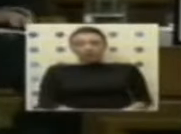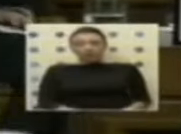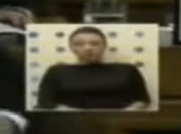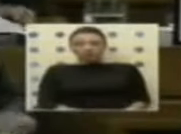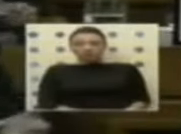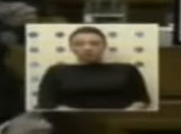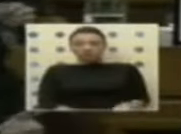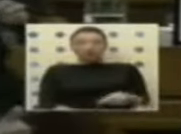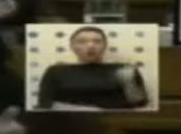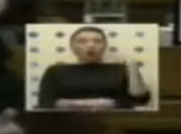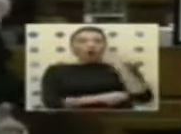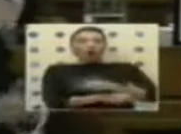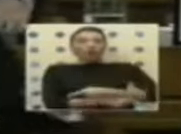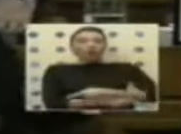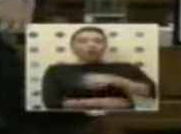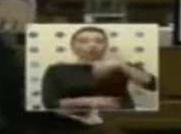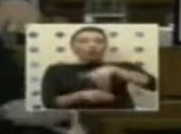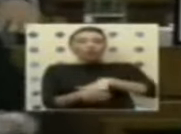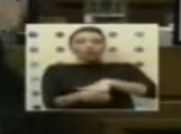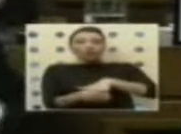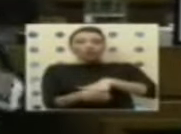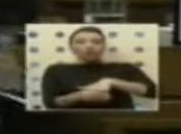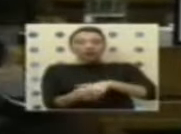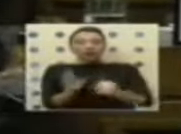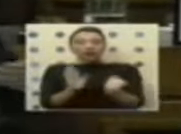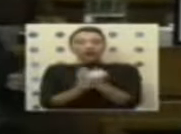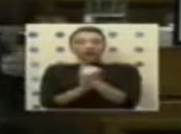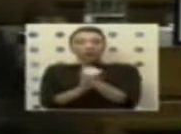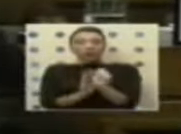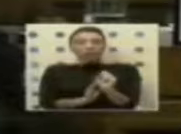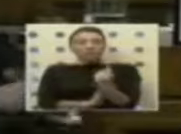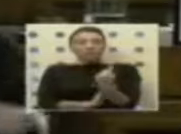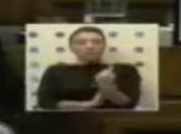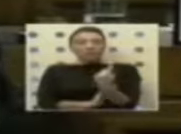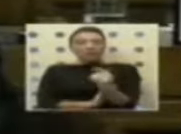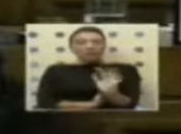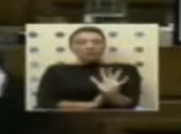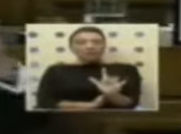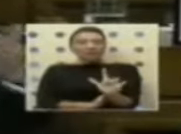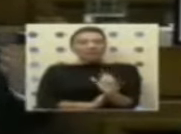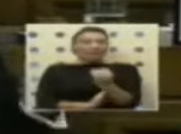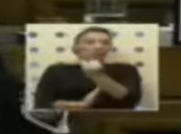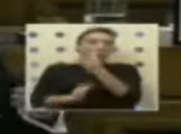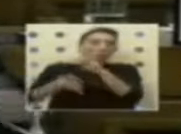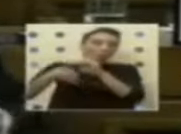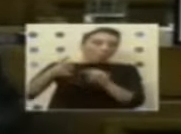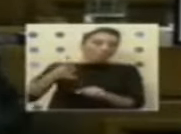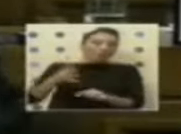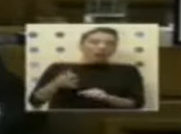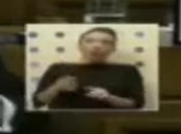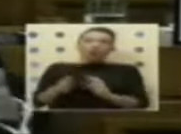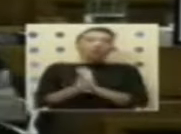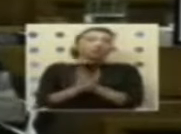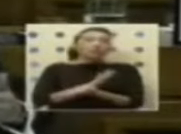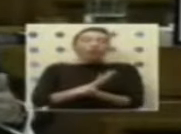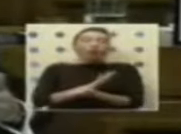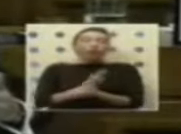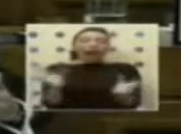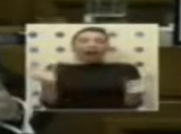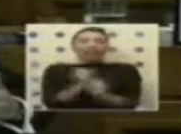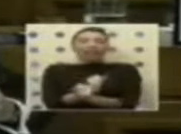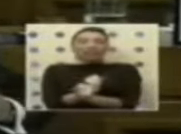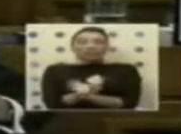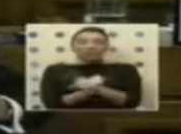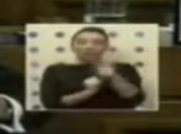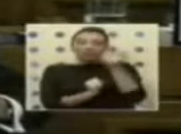Y nos obligaron a votar, entre otras cosas, el artículo primero, con los 57 numerales, de una sola vez. Y usted comprenderá